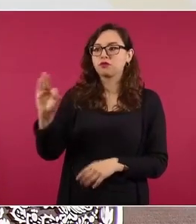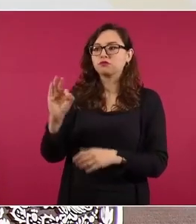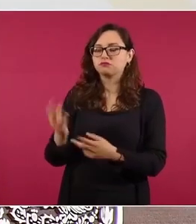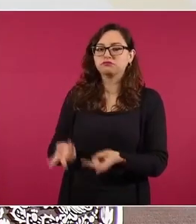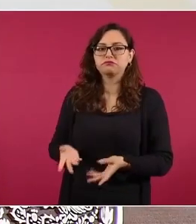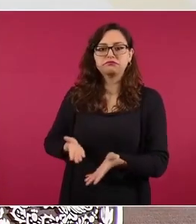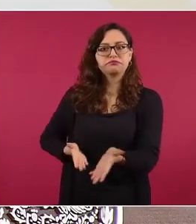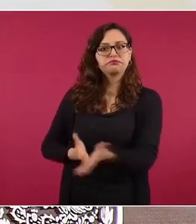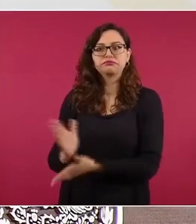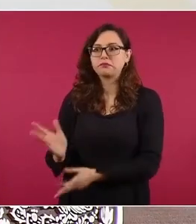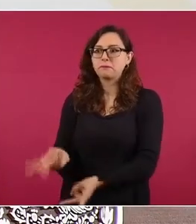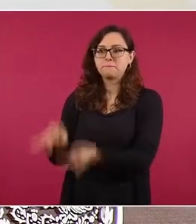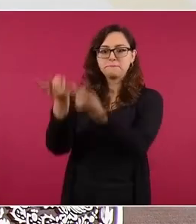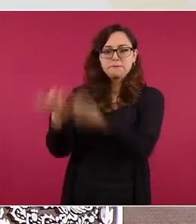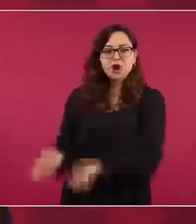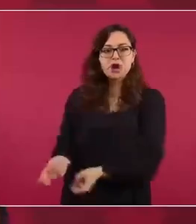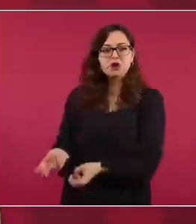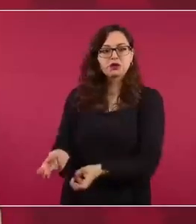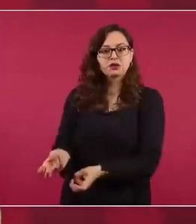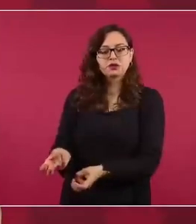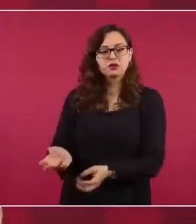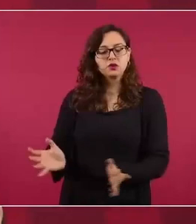No sé si en México